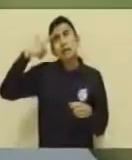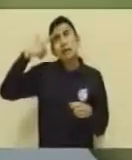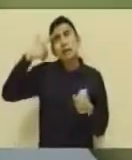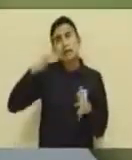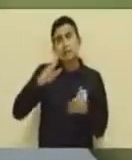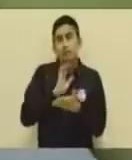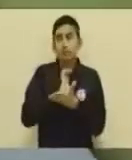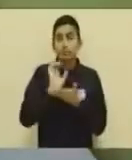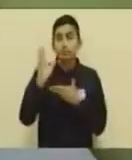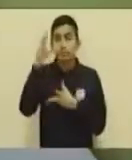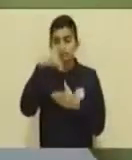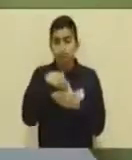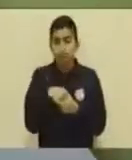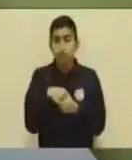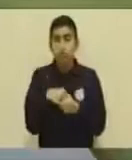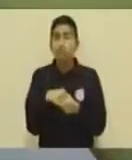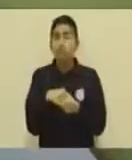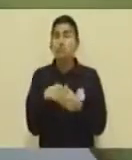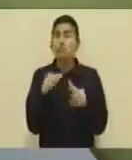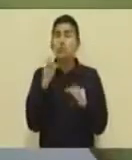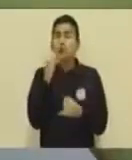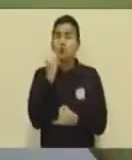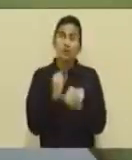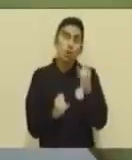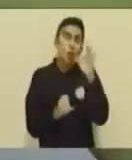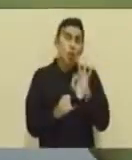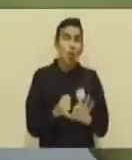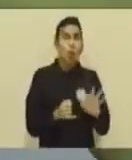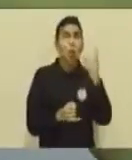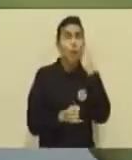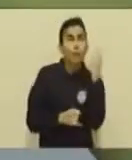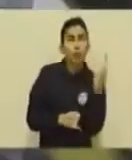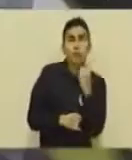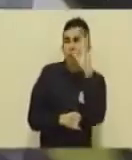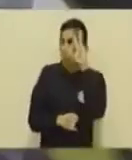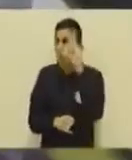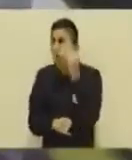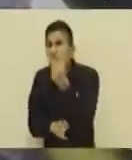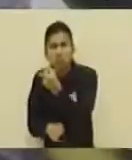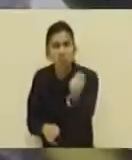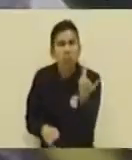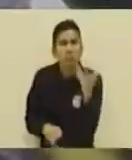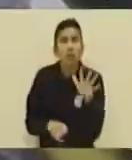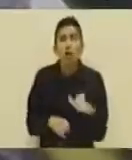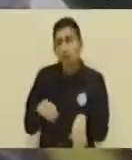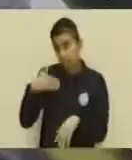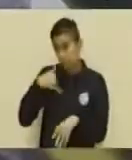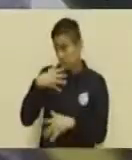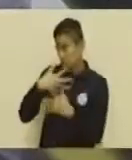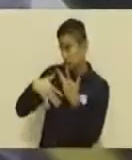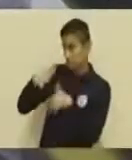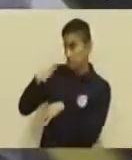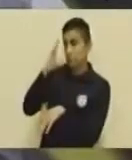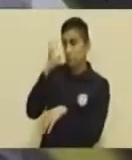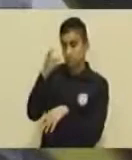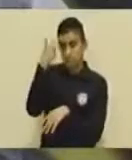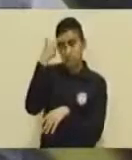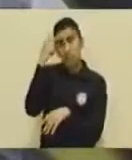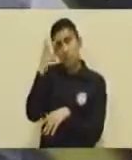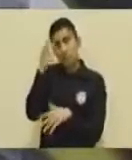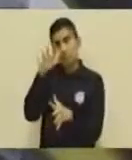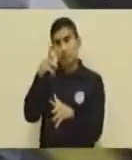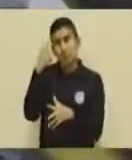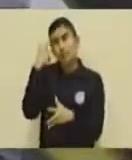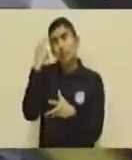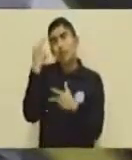y el estar intentando o buscar el porqué de lo que nos rodea, ¿verdad? Ahí sí que hacer el papel